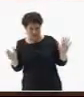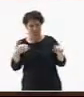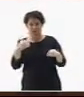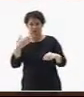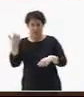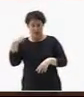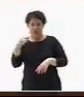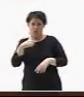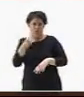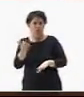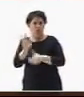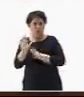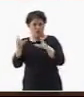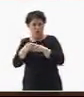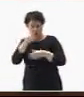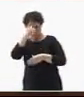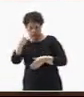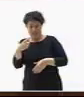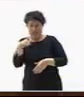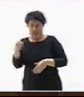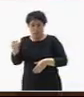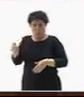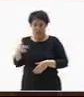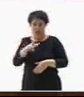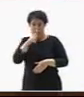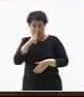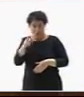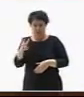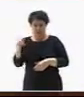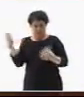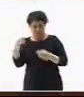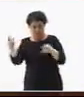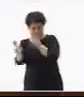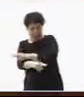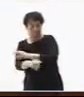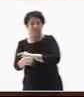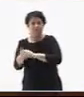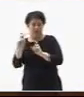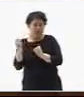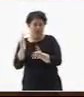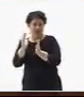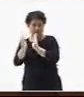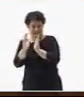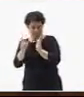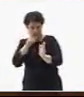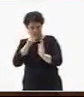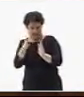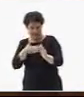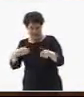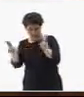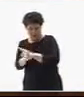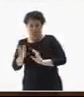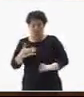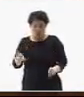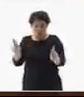del Grupo Socialista, que usted decía que no había que hacer frente al pago del tratamiento de los enfermos de hepatitis C. Yo espero y